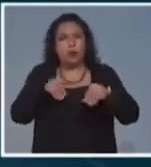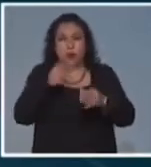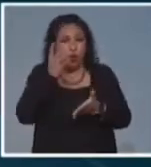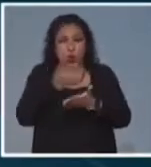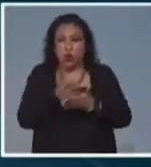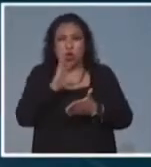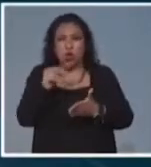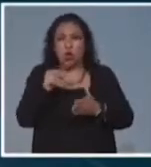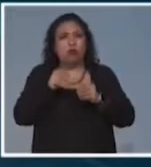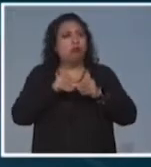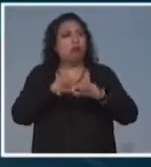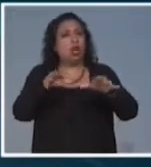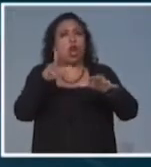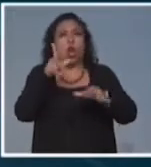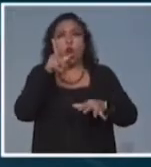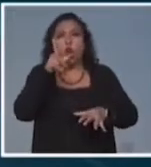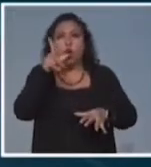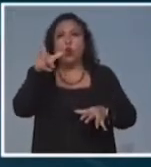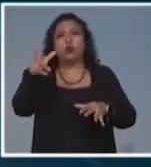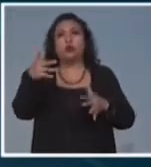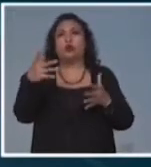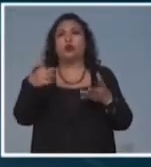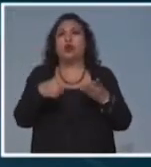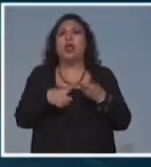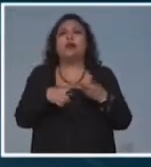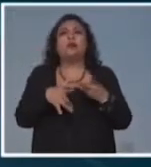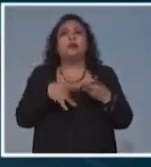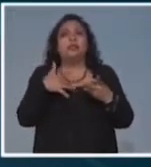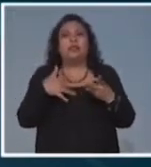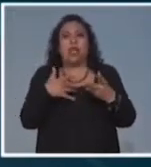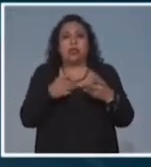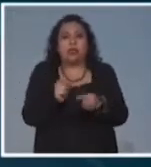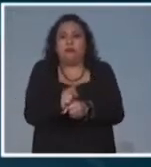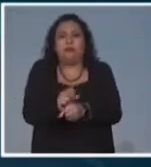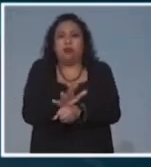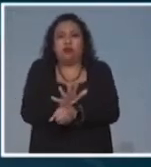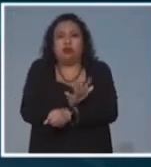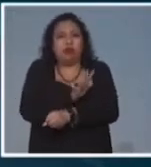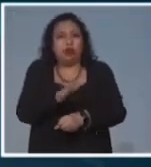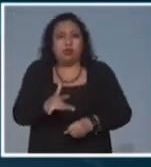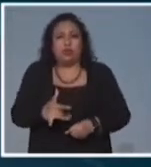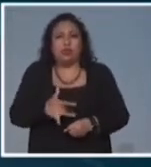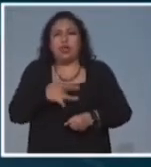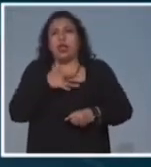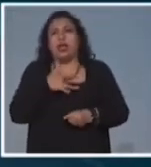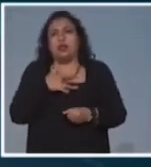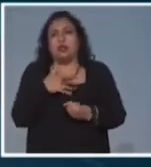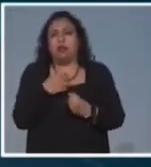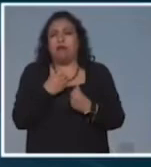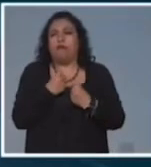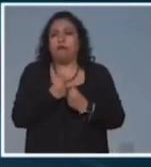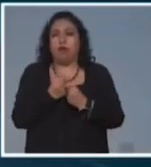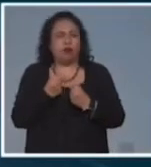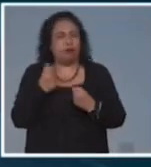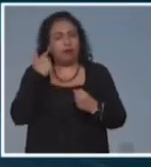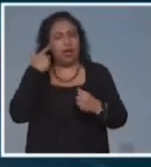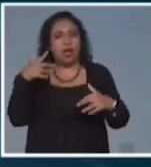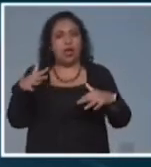es que ilumina, es que te hace vibrar, te hace sentir, te hace